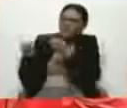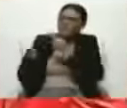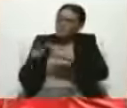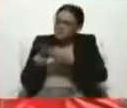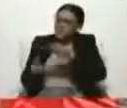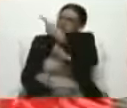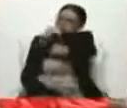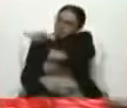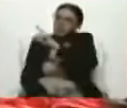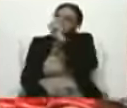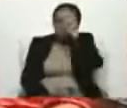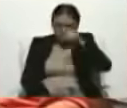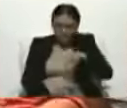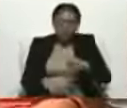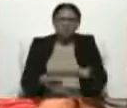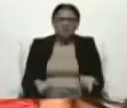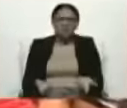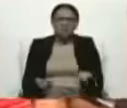donde él decía,